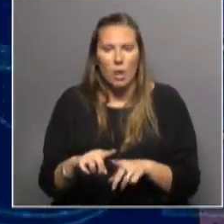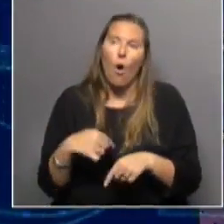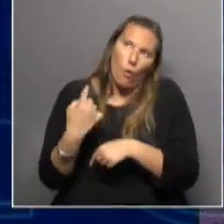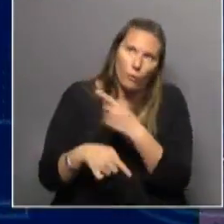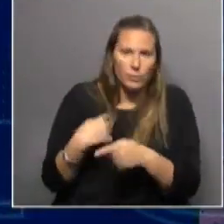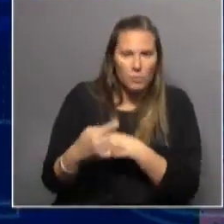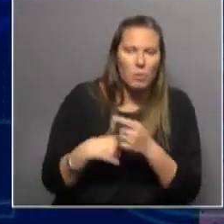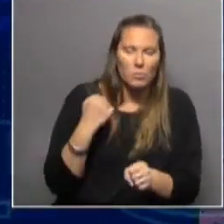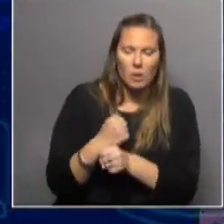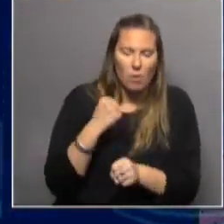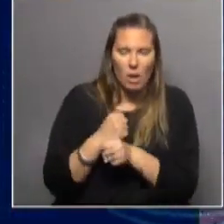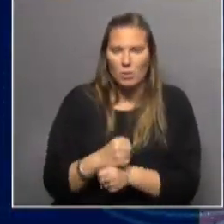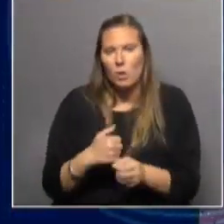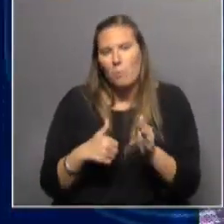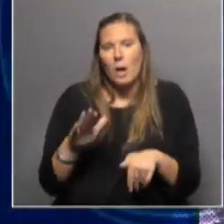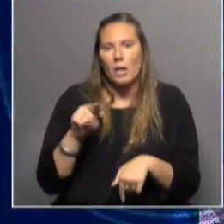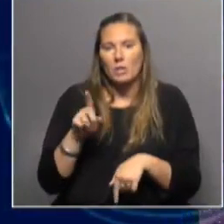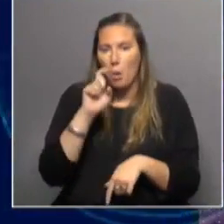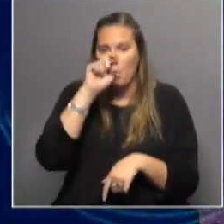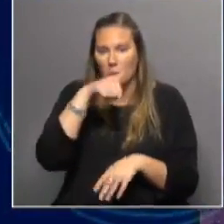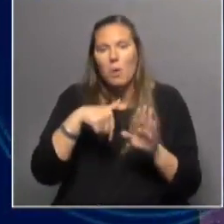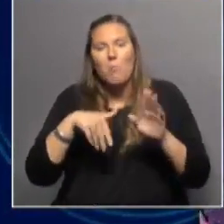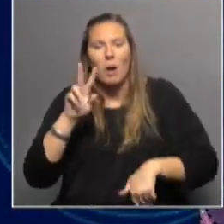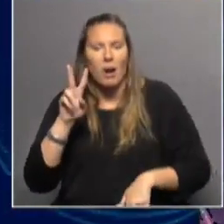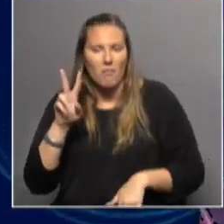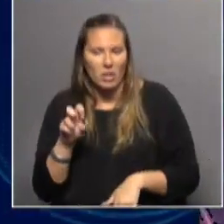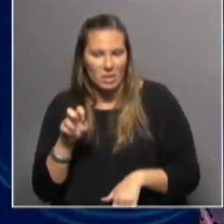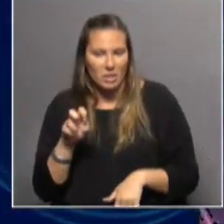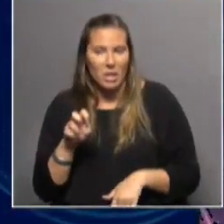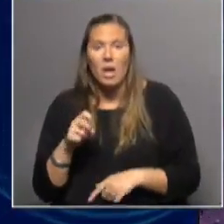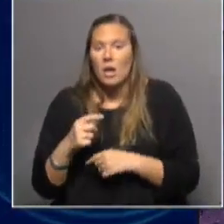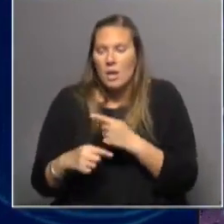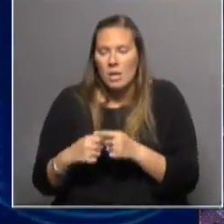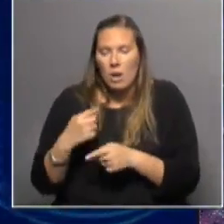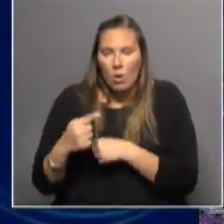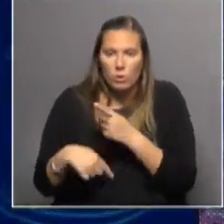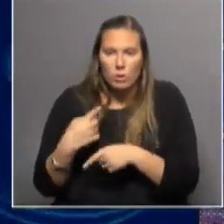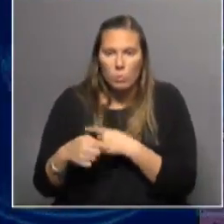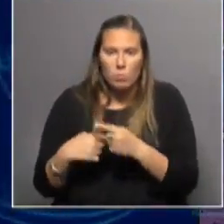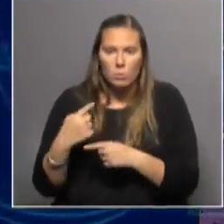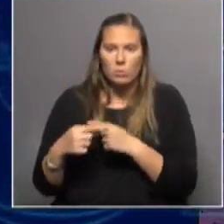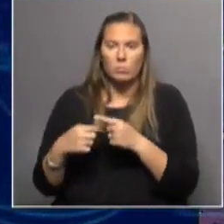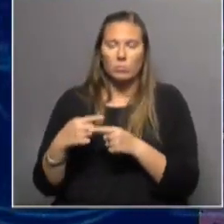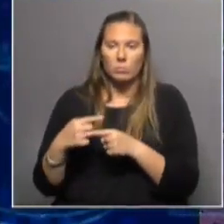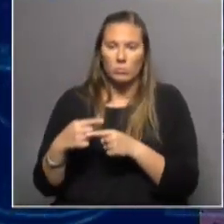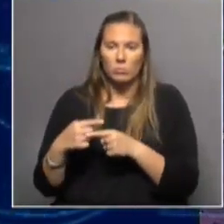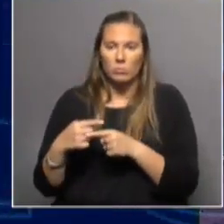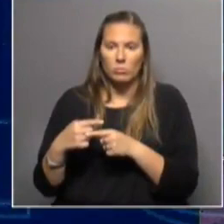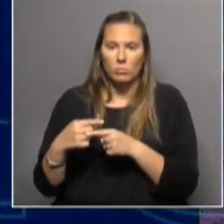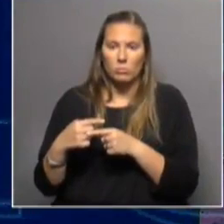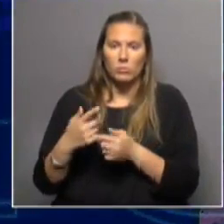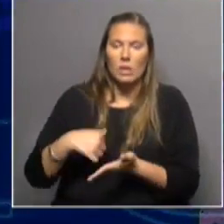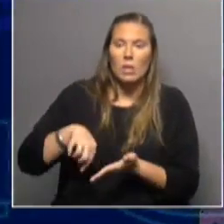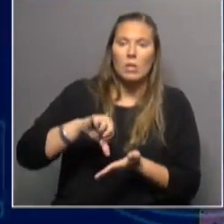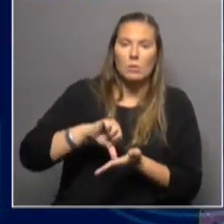continuamos ahora con el Montevideo más verde donde seguimos transitando sobre la ciudad